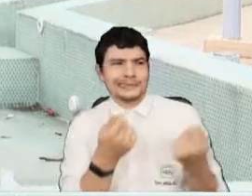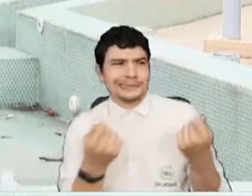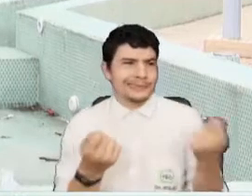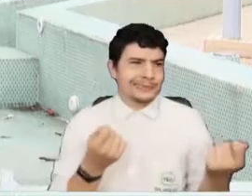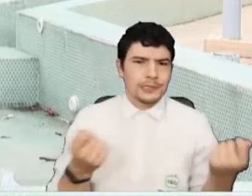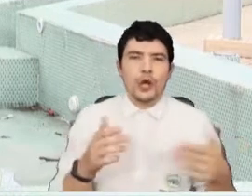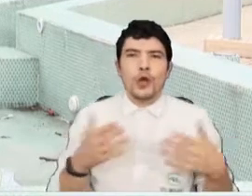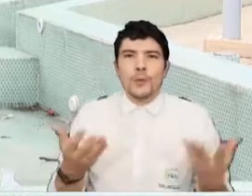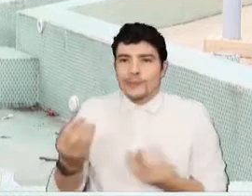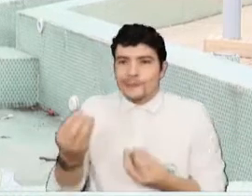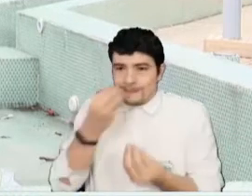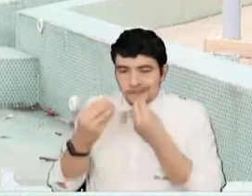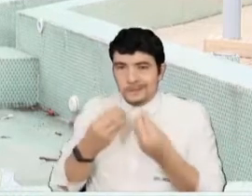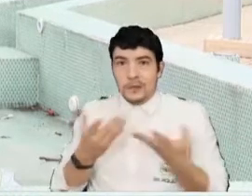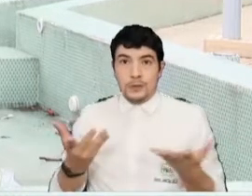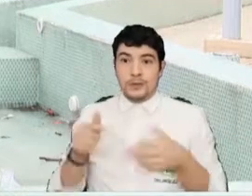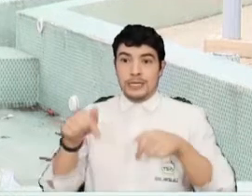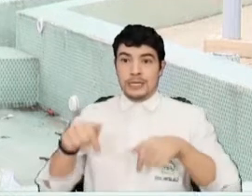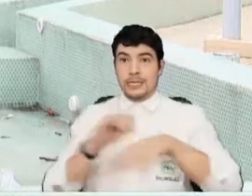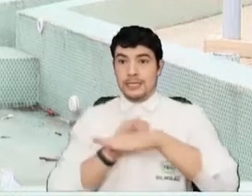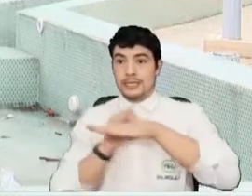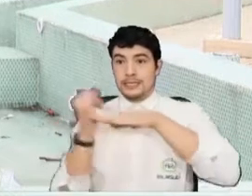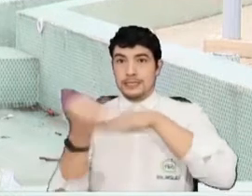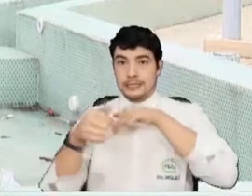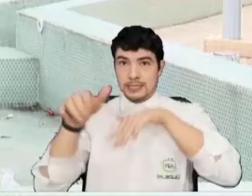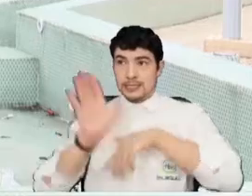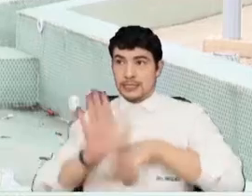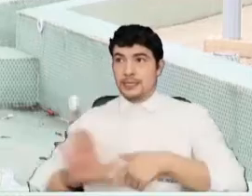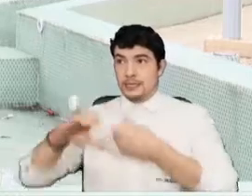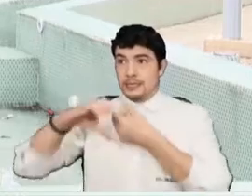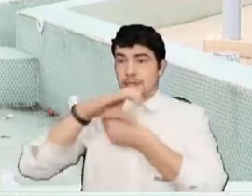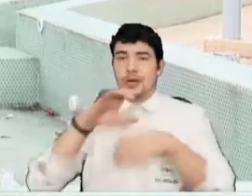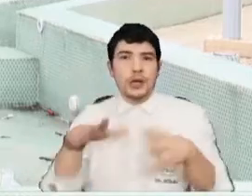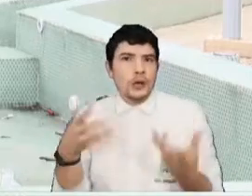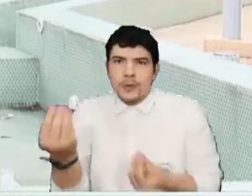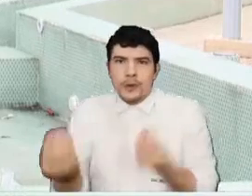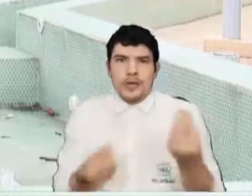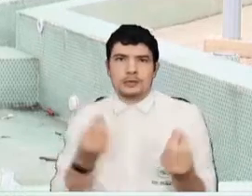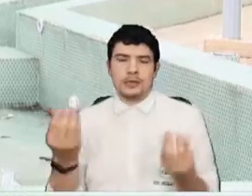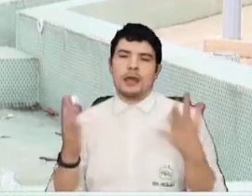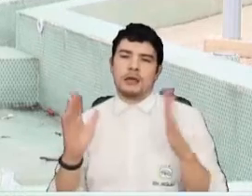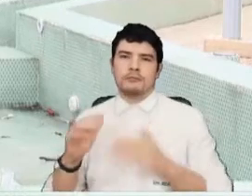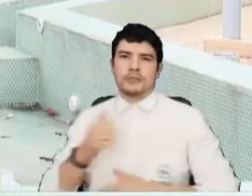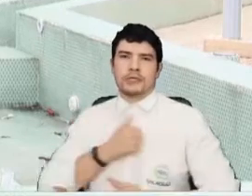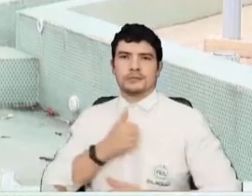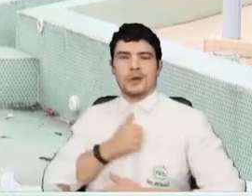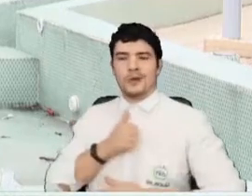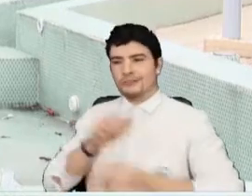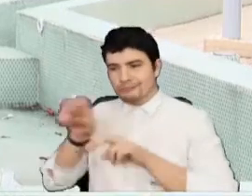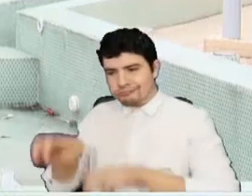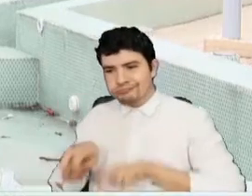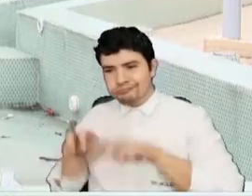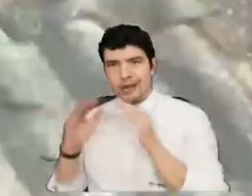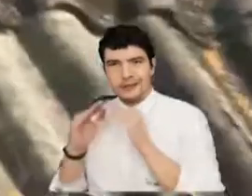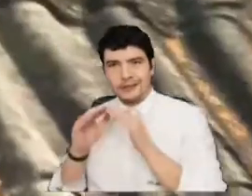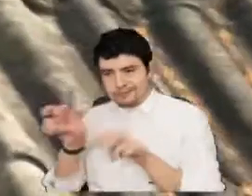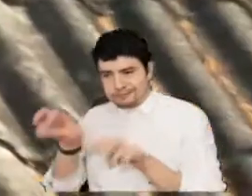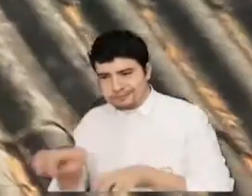alimentación, los isleños del departamento insular han optado por realizar huertas caseras, esto como una estrategia de